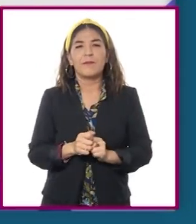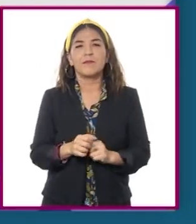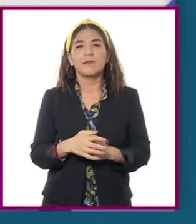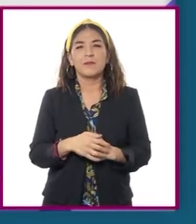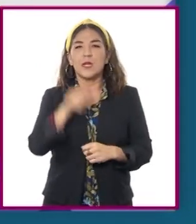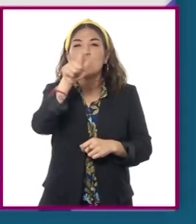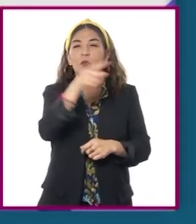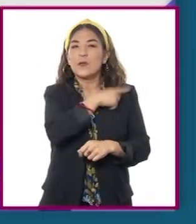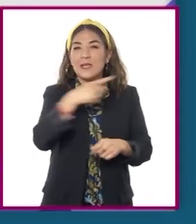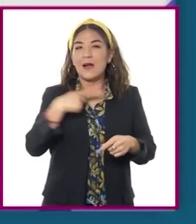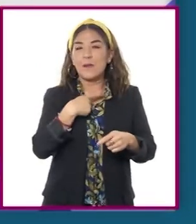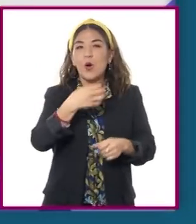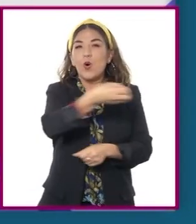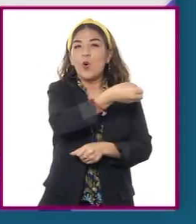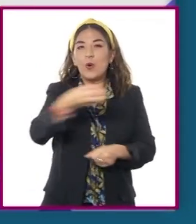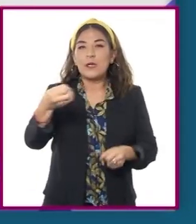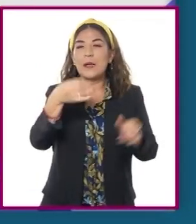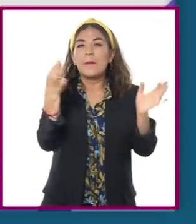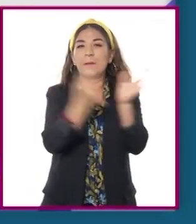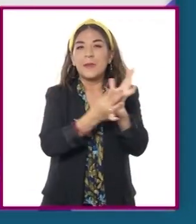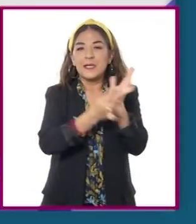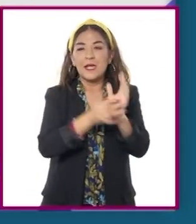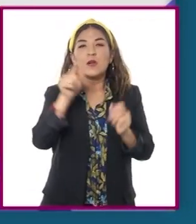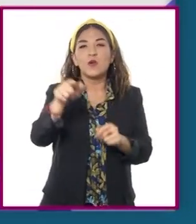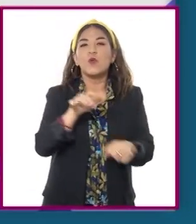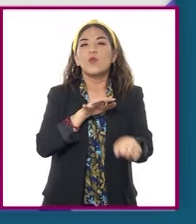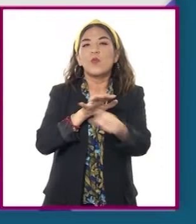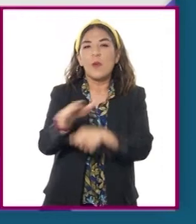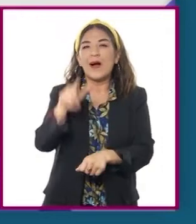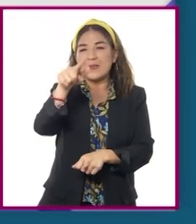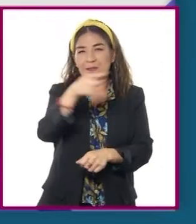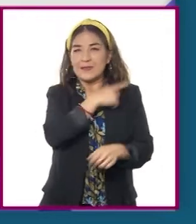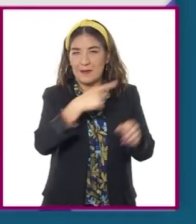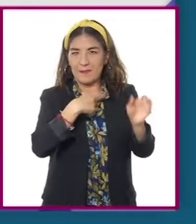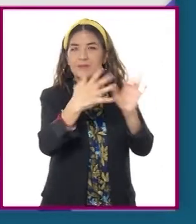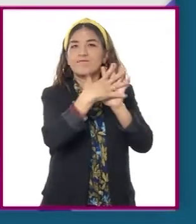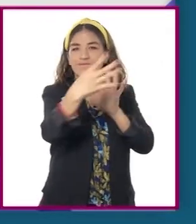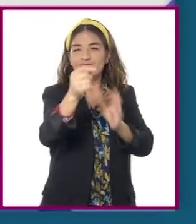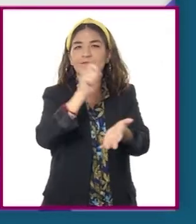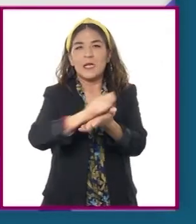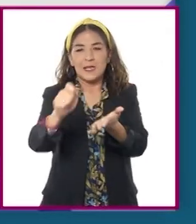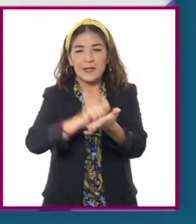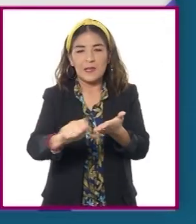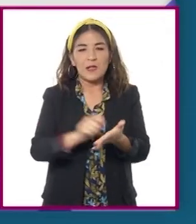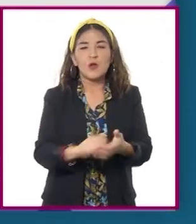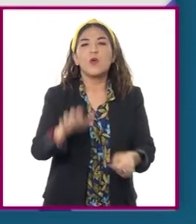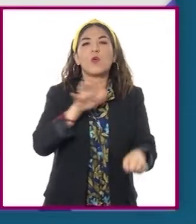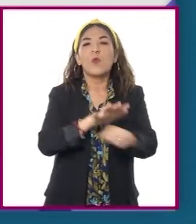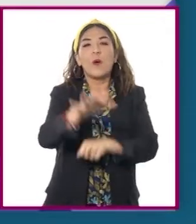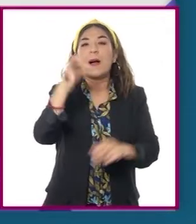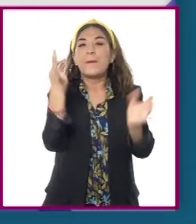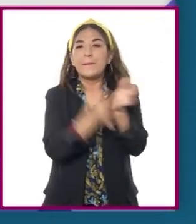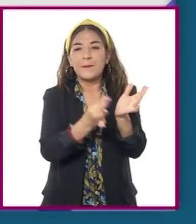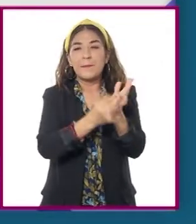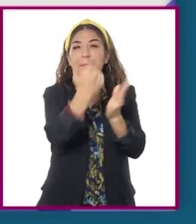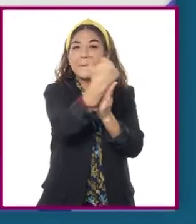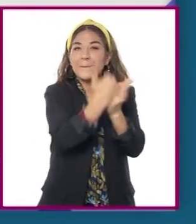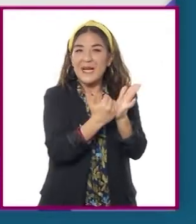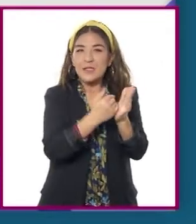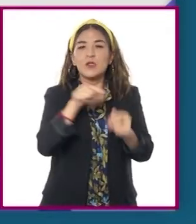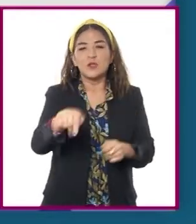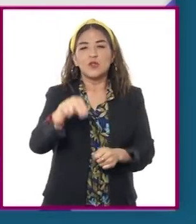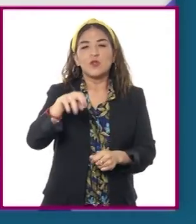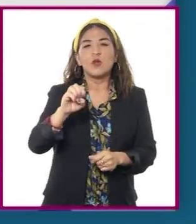los metales y ubiquen arriba los que tienen menos facilidad para oxidarse, los metales menos reactivos o nobles,